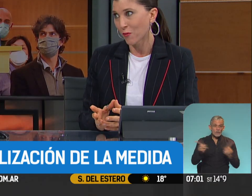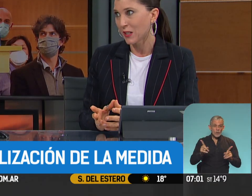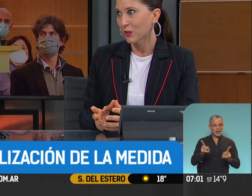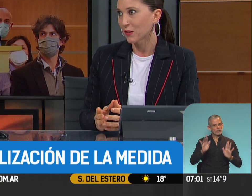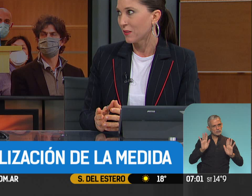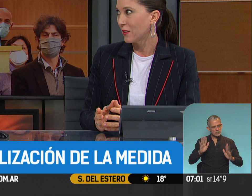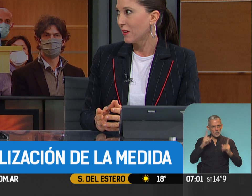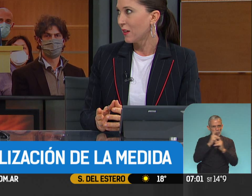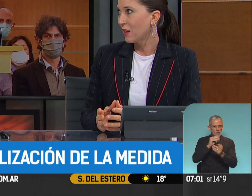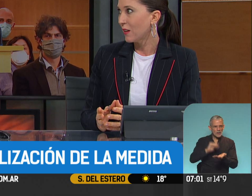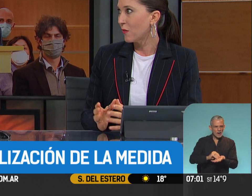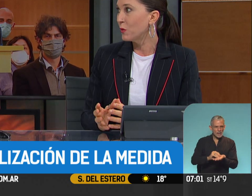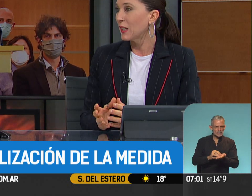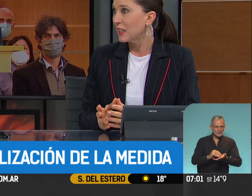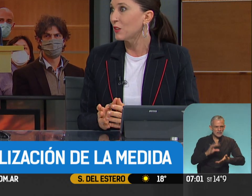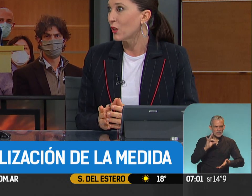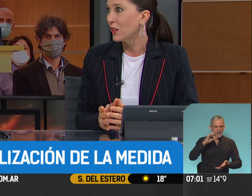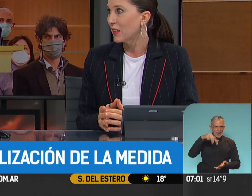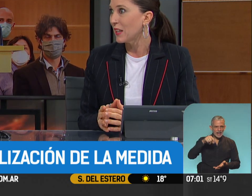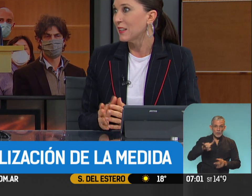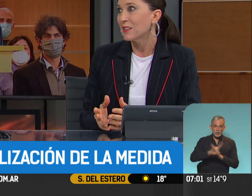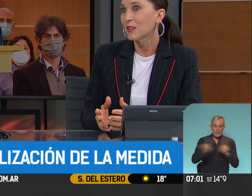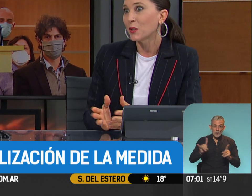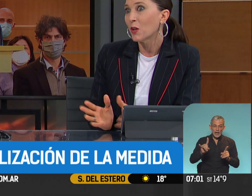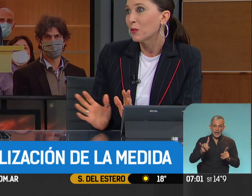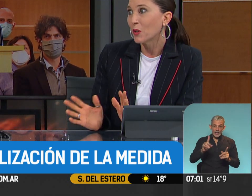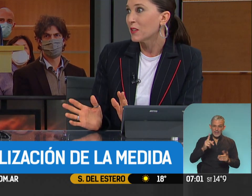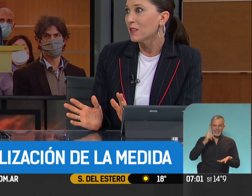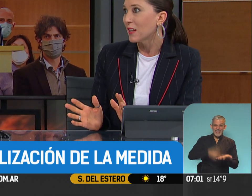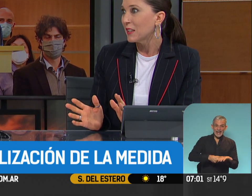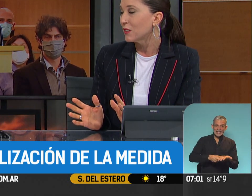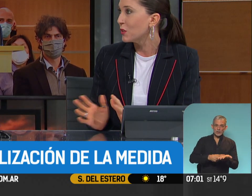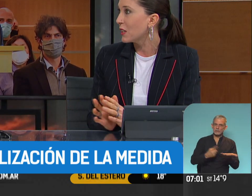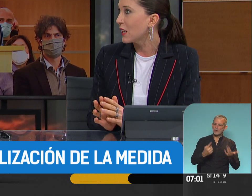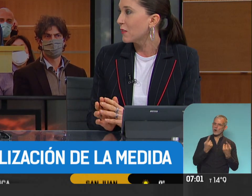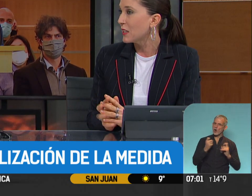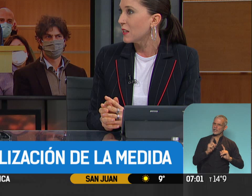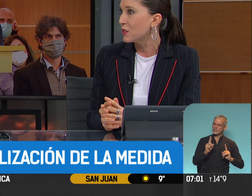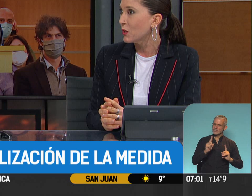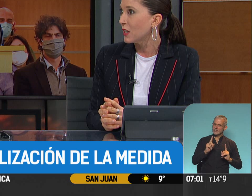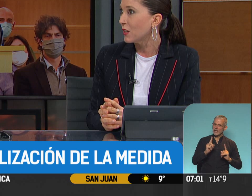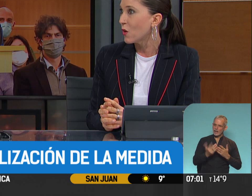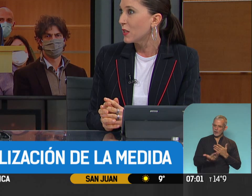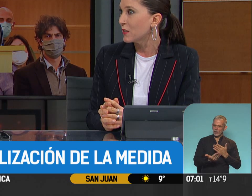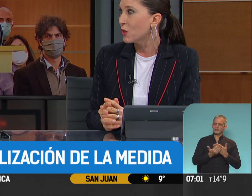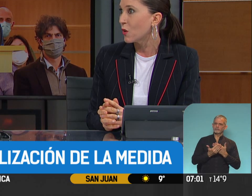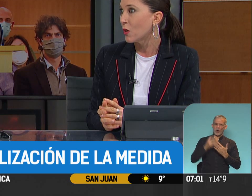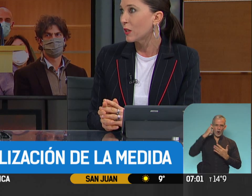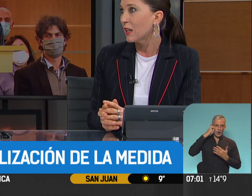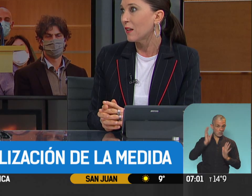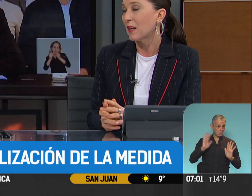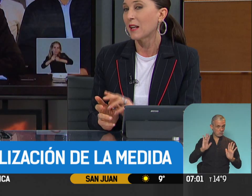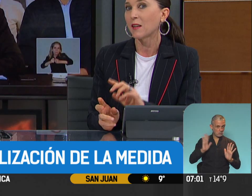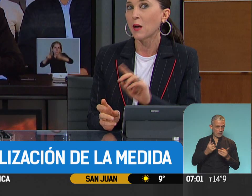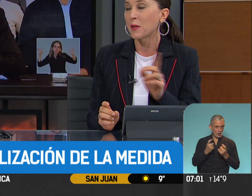otro conflicto. Fue un decreto, y en este sentido no necesitaría entonces la revalidación del Congreso, con